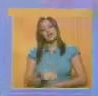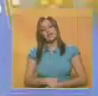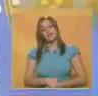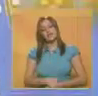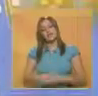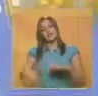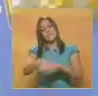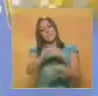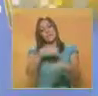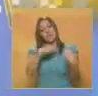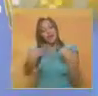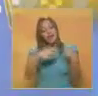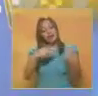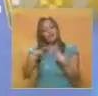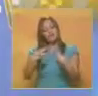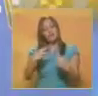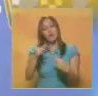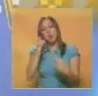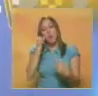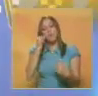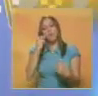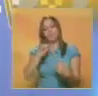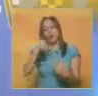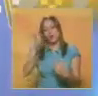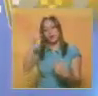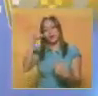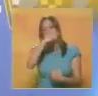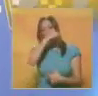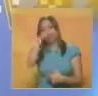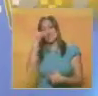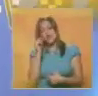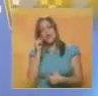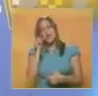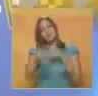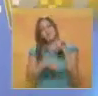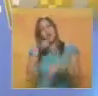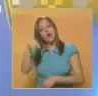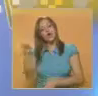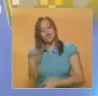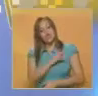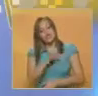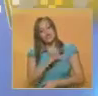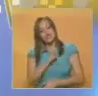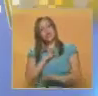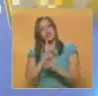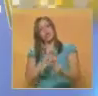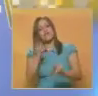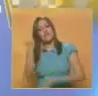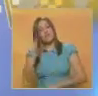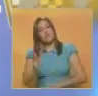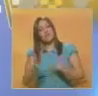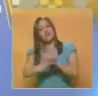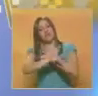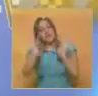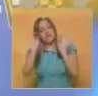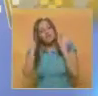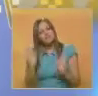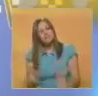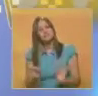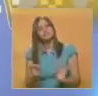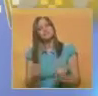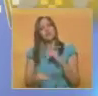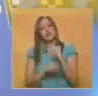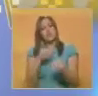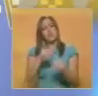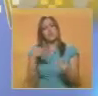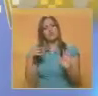el ministro de relaciones exteriores nicolás maduro afirmó hoy desde santiago de chile que venezuela dará una respuesta clara firme y oportuna a la